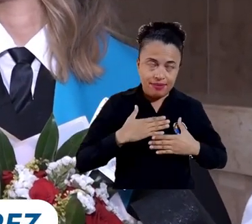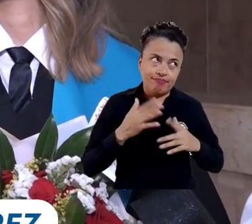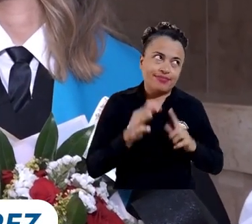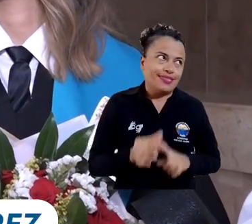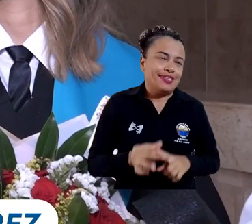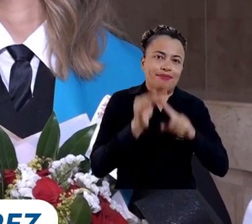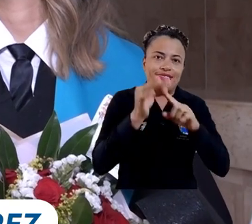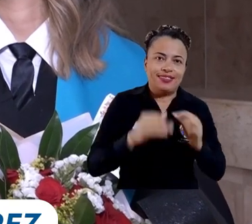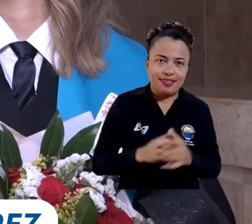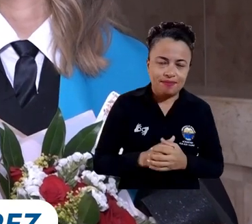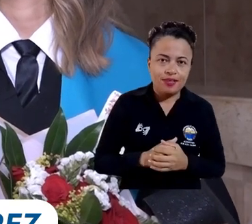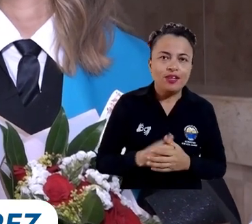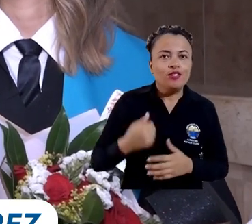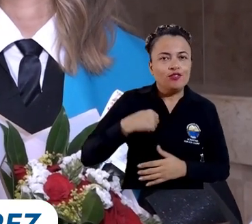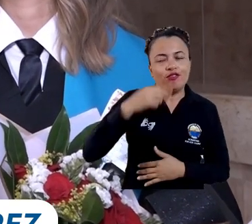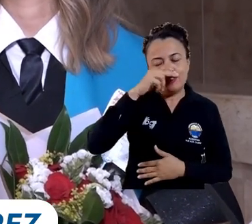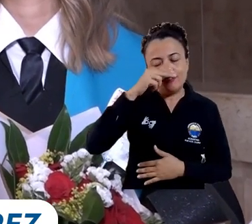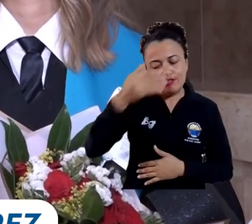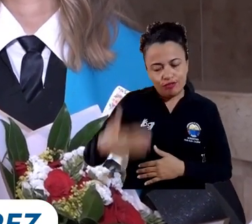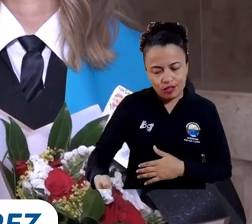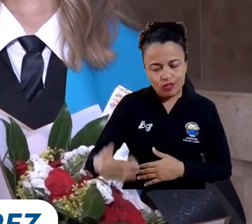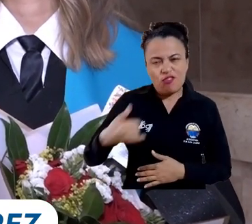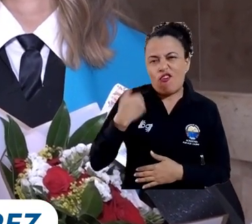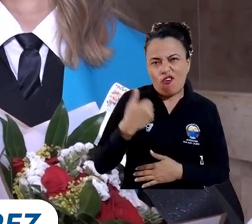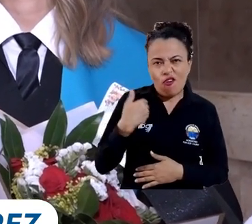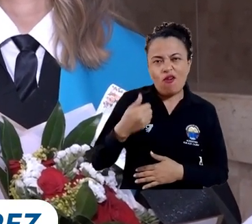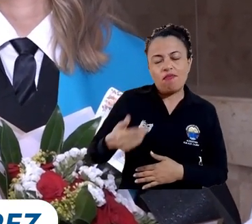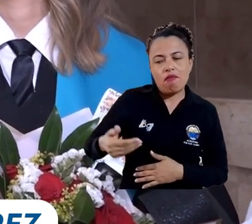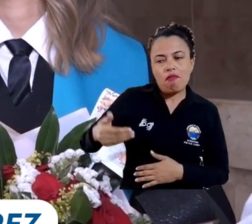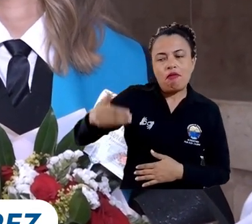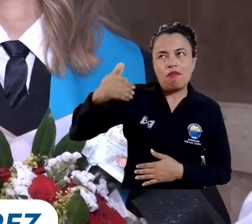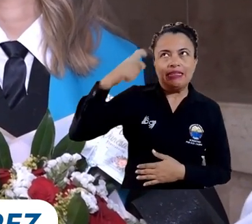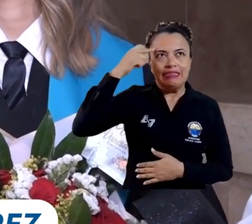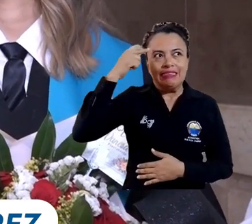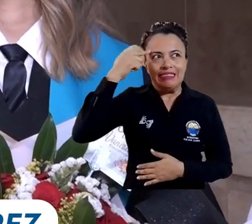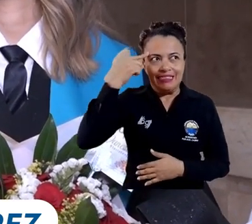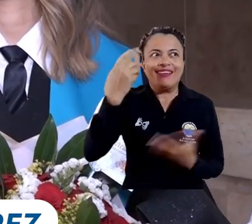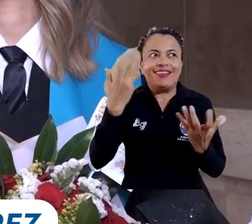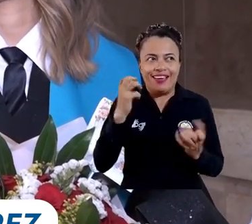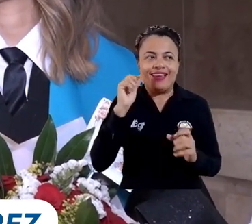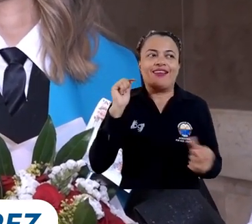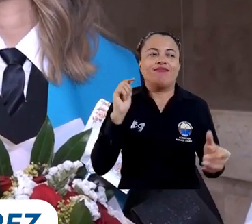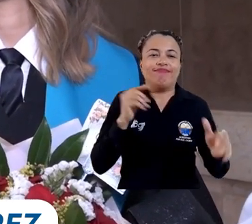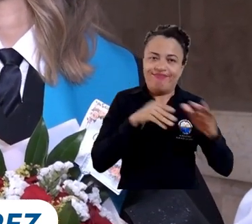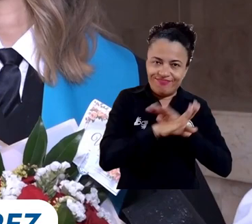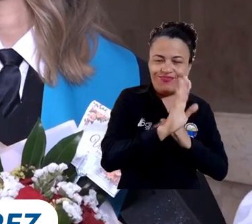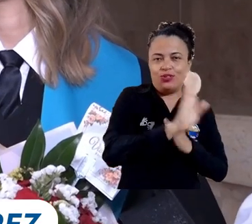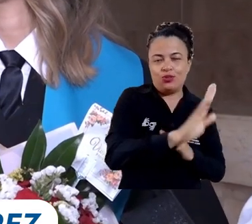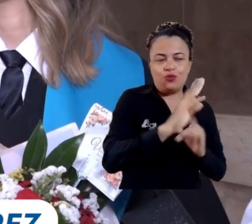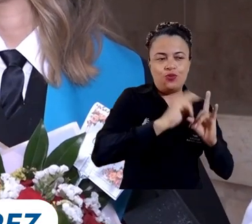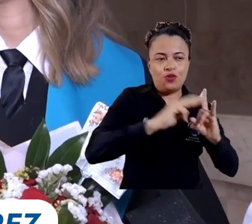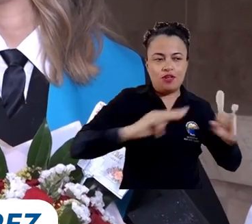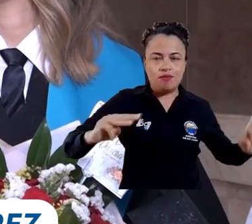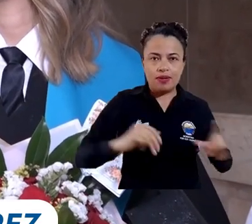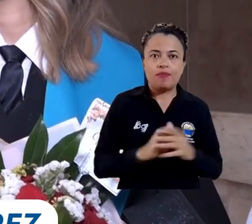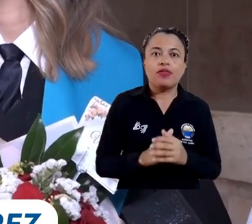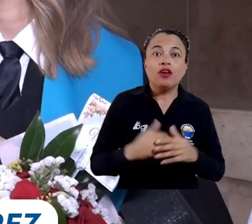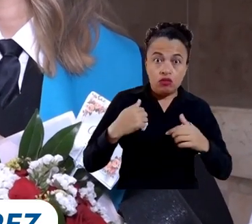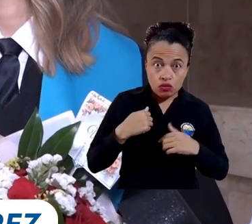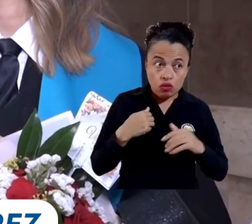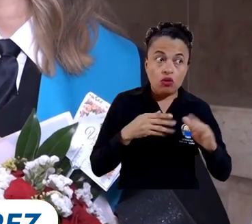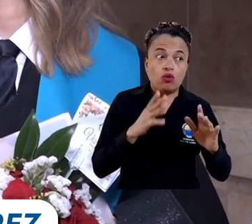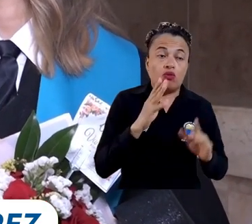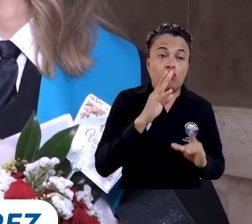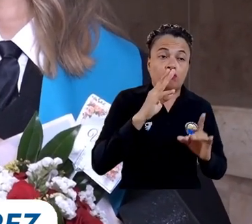muy especial. Desde niño, de adolescente, aún cuando estaba en el bachillerato, mi sueño era entrar a la Universidad del Magdalena. Y yo entré a